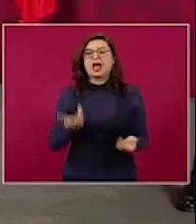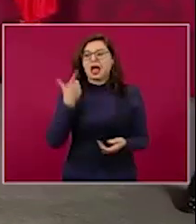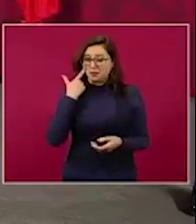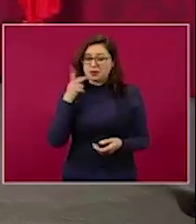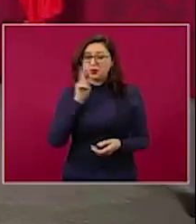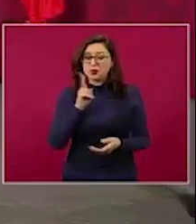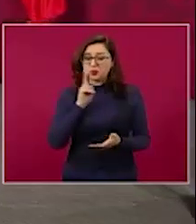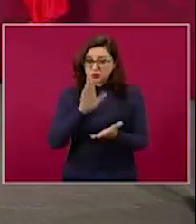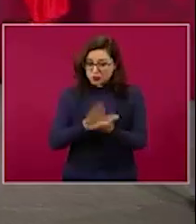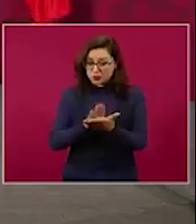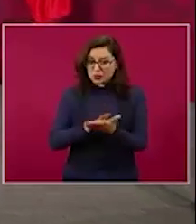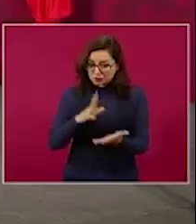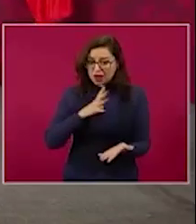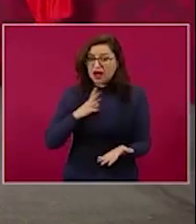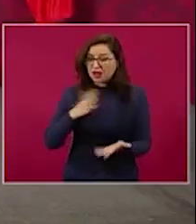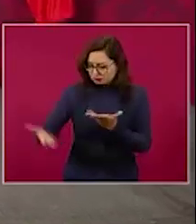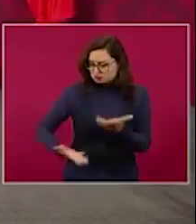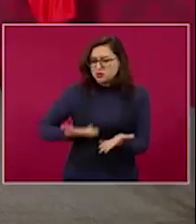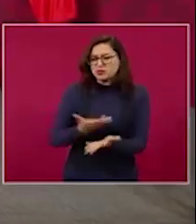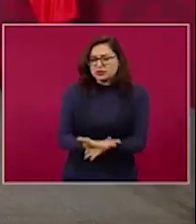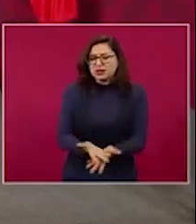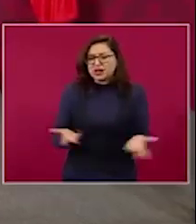pruebas, que las presenten.